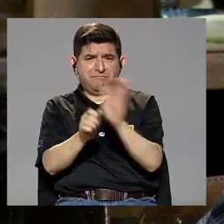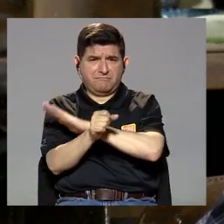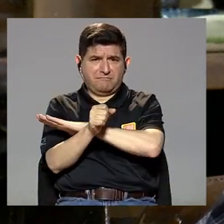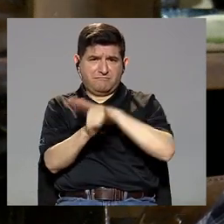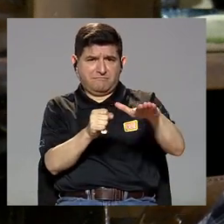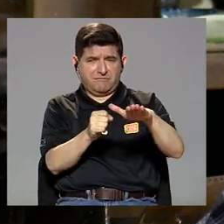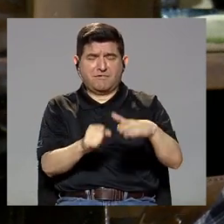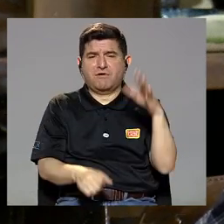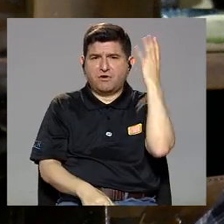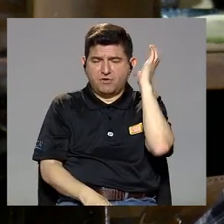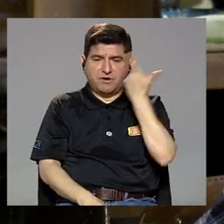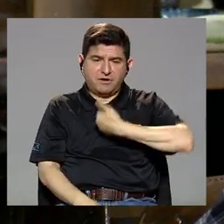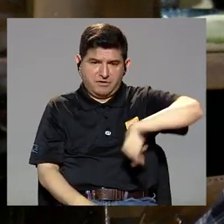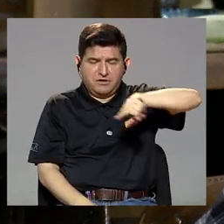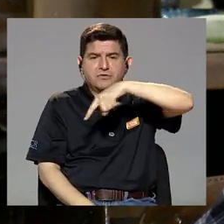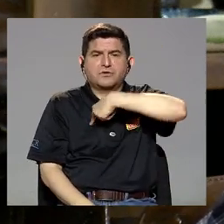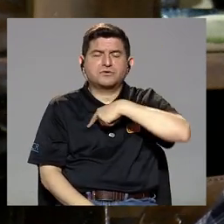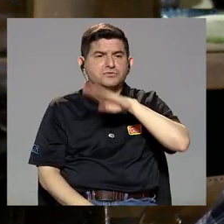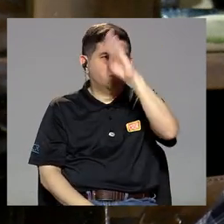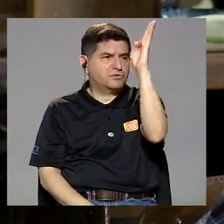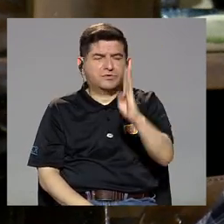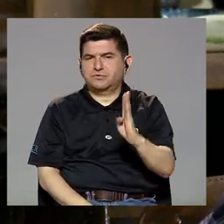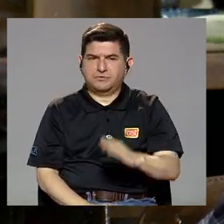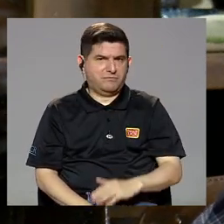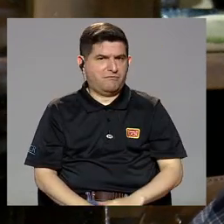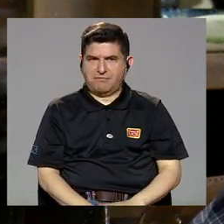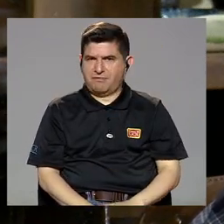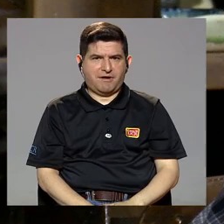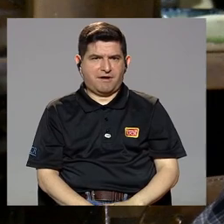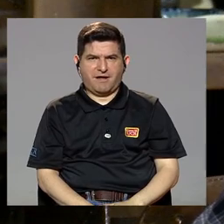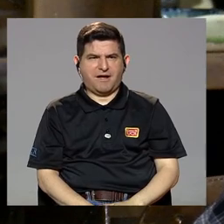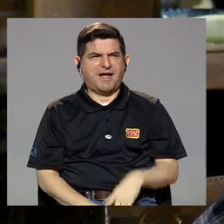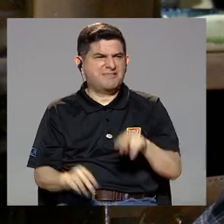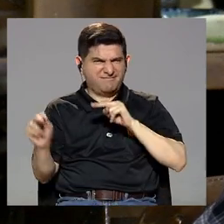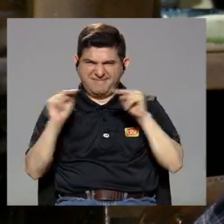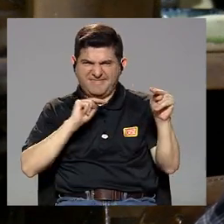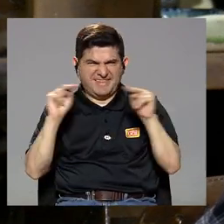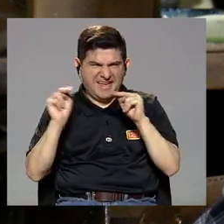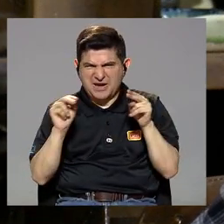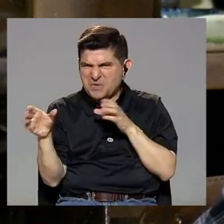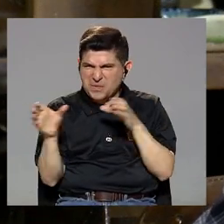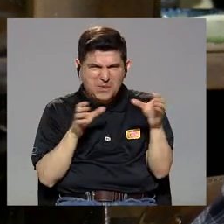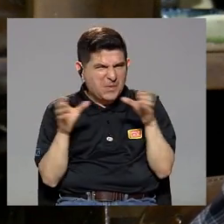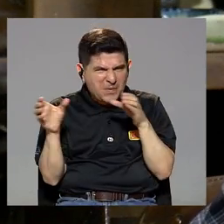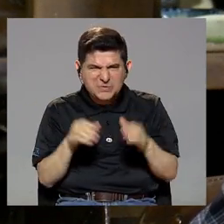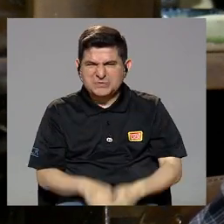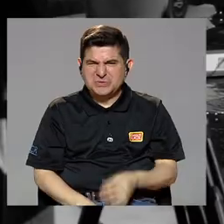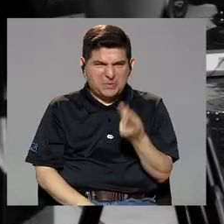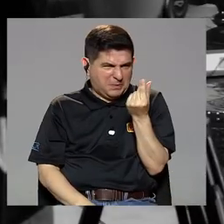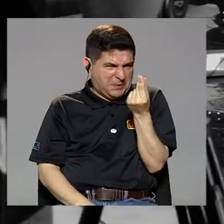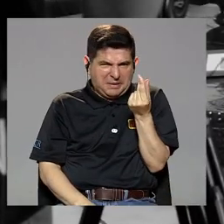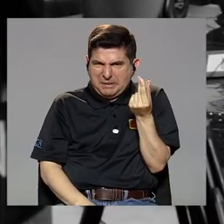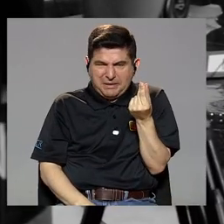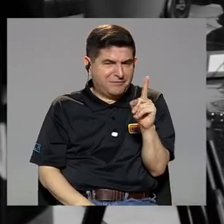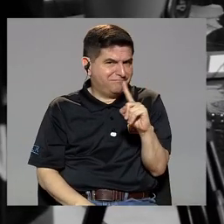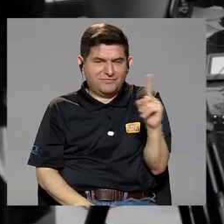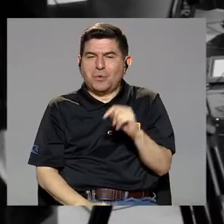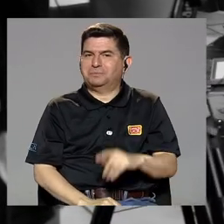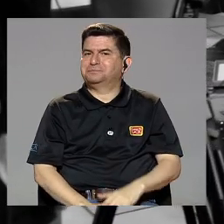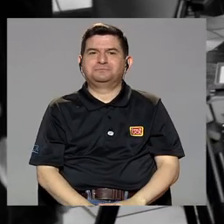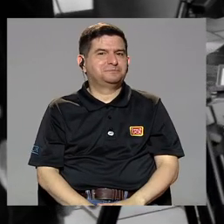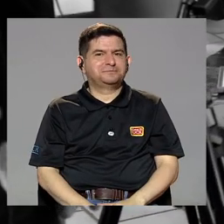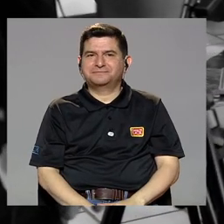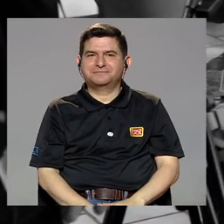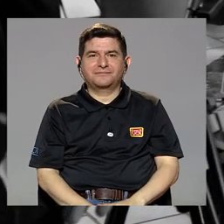con la radio y nosotros nunca lo vimos como con un negocio comercial ni para hacer plata sino para